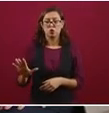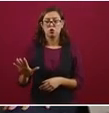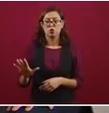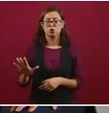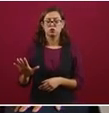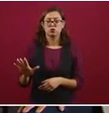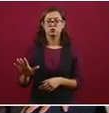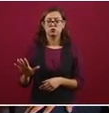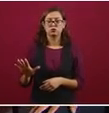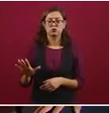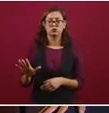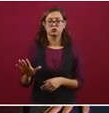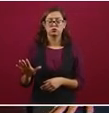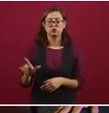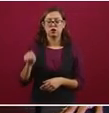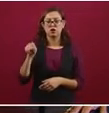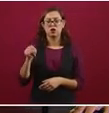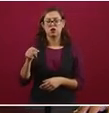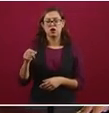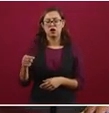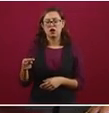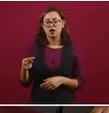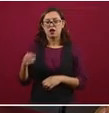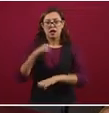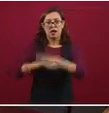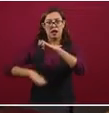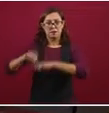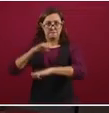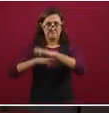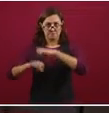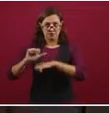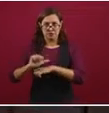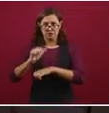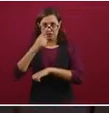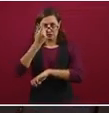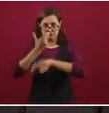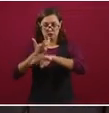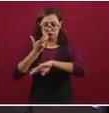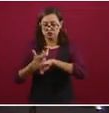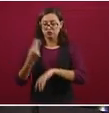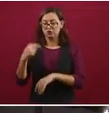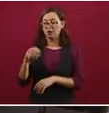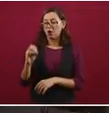es la Corporación de Inversión Privada en el Exterior del Gobierno de los Estados Unidos,